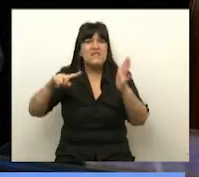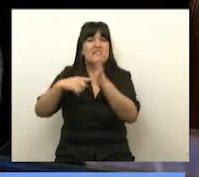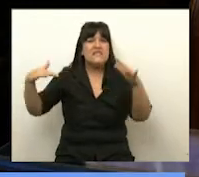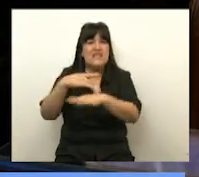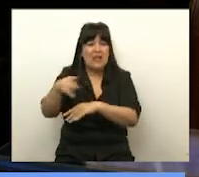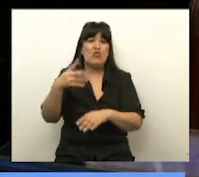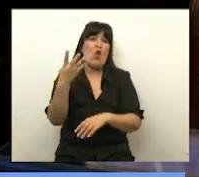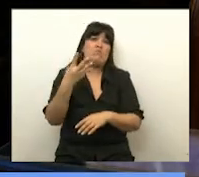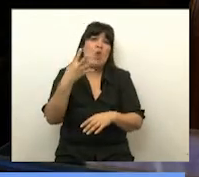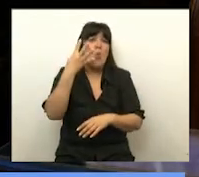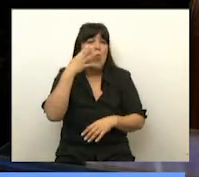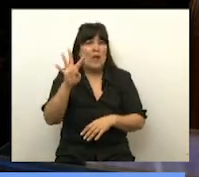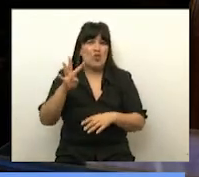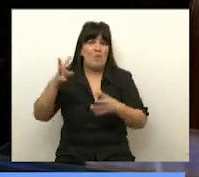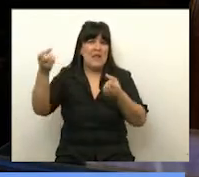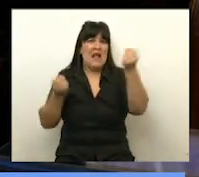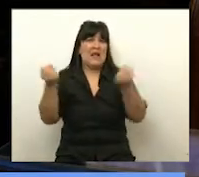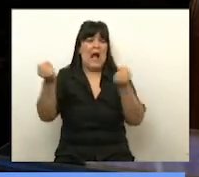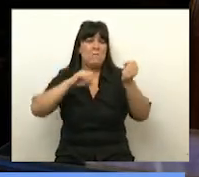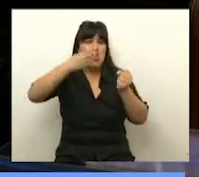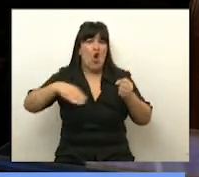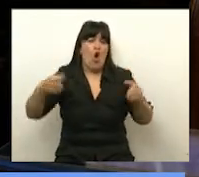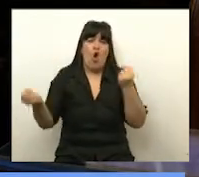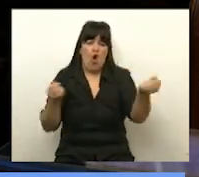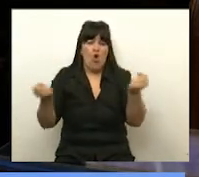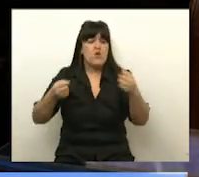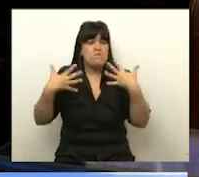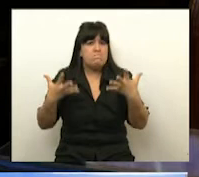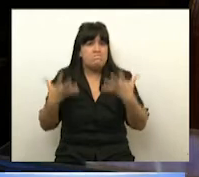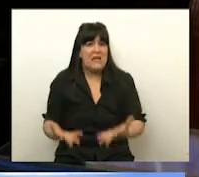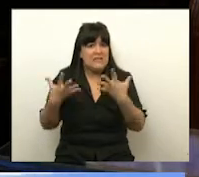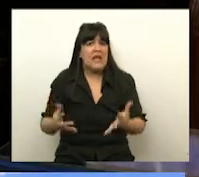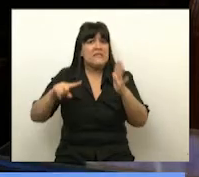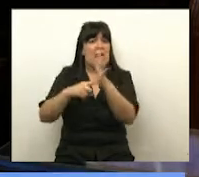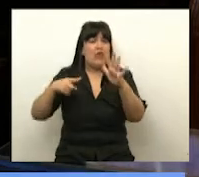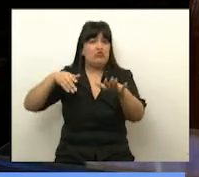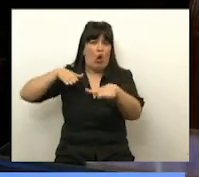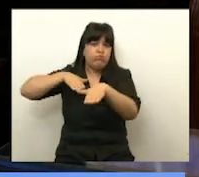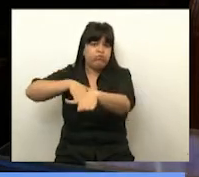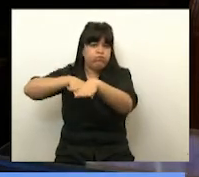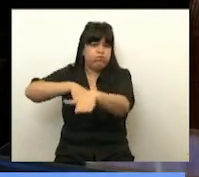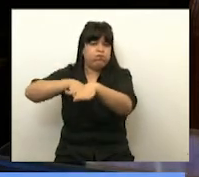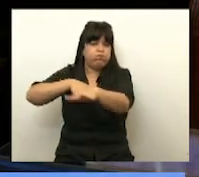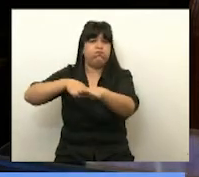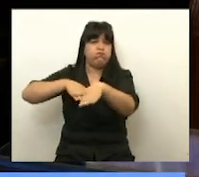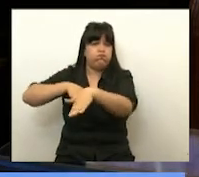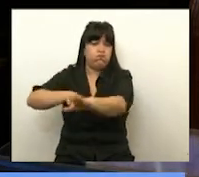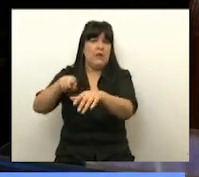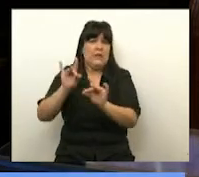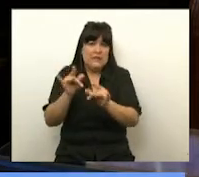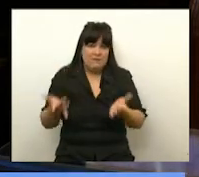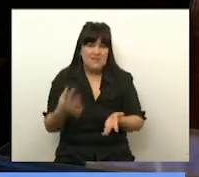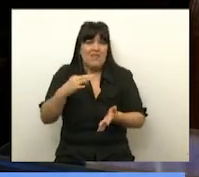más de 4.000 equipos pesados. 4.000 camiones circulan por el centro de la ciudad atravesando